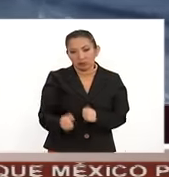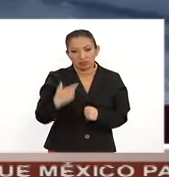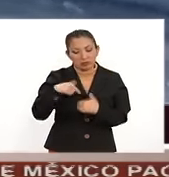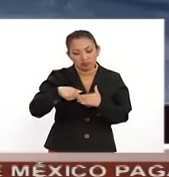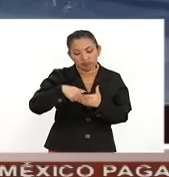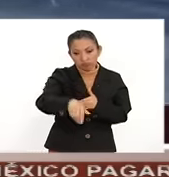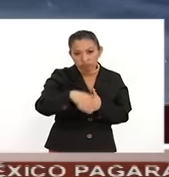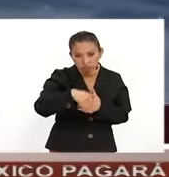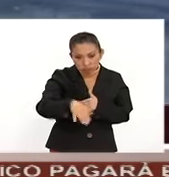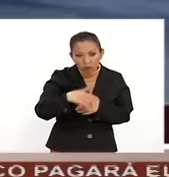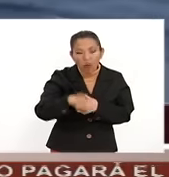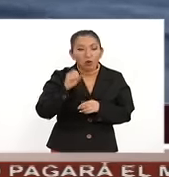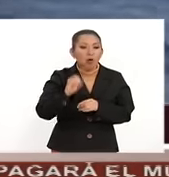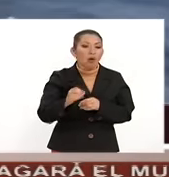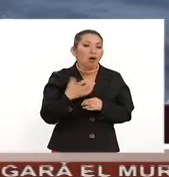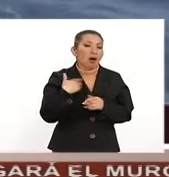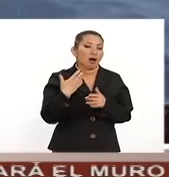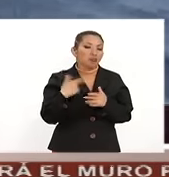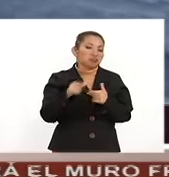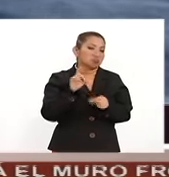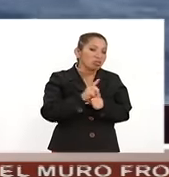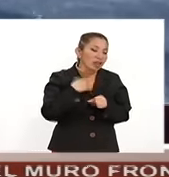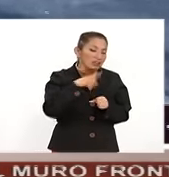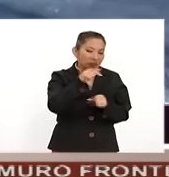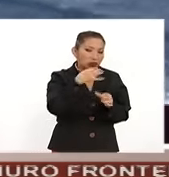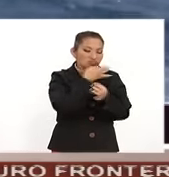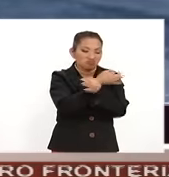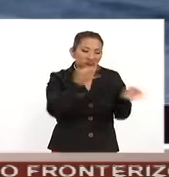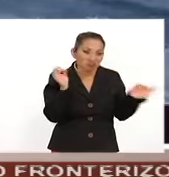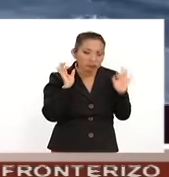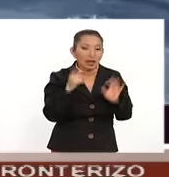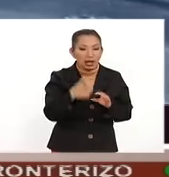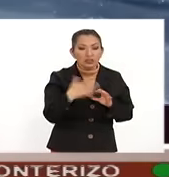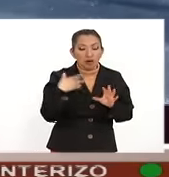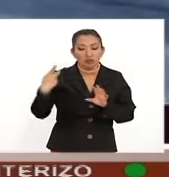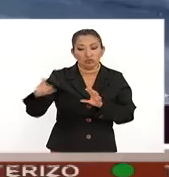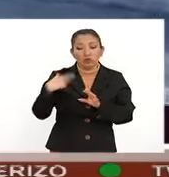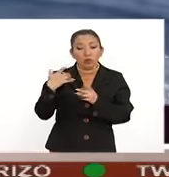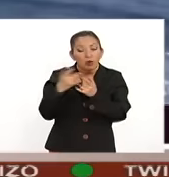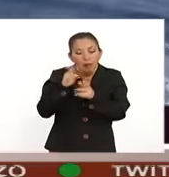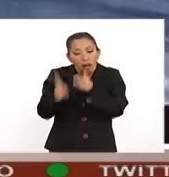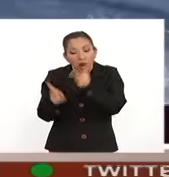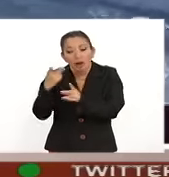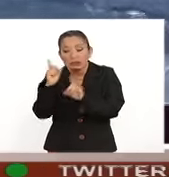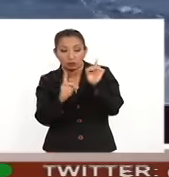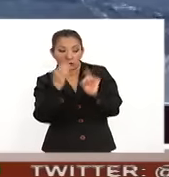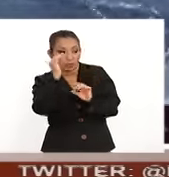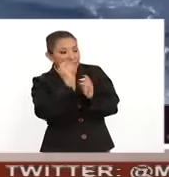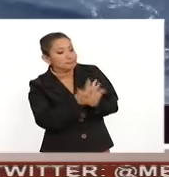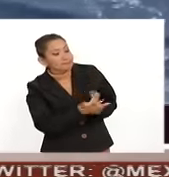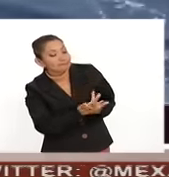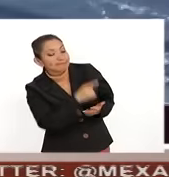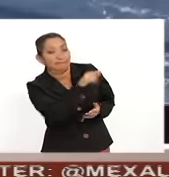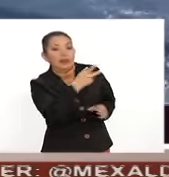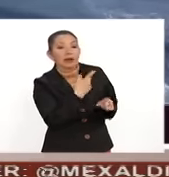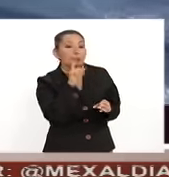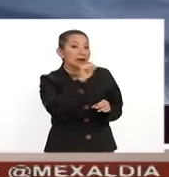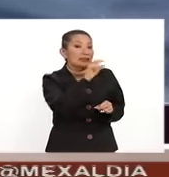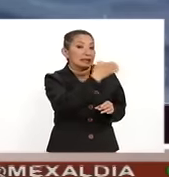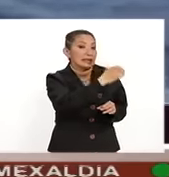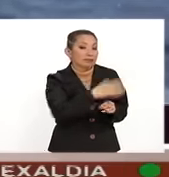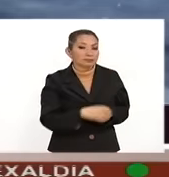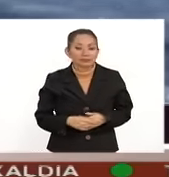vendrán o saldrán a la luz en los próximos días, pero bueno, todo esto está en el marco de la incertidumbre de lo que ya conocemos que pasará el día 20